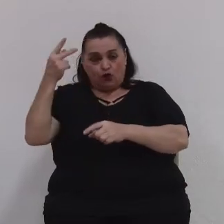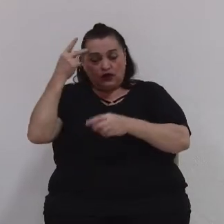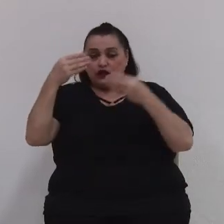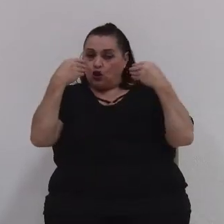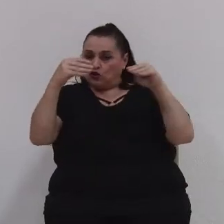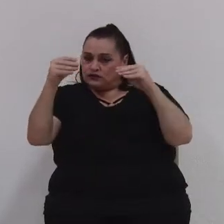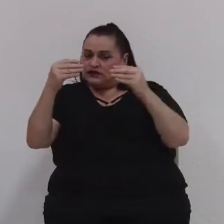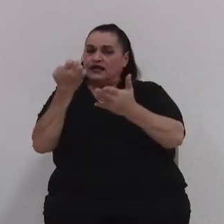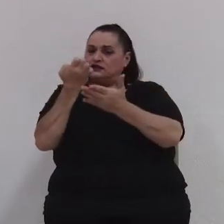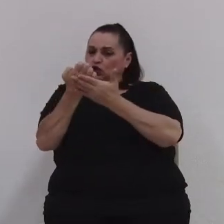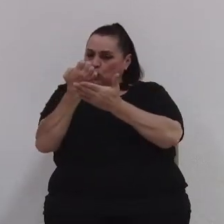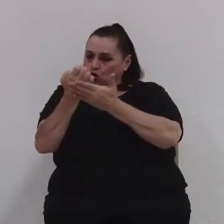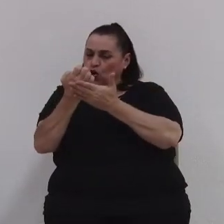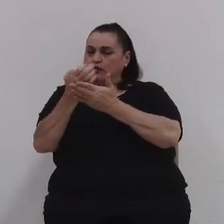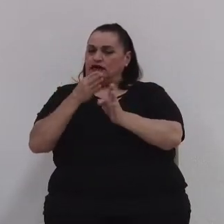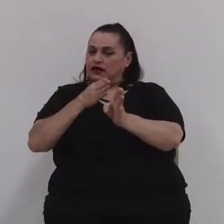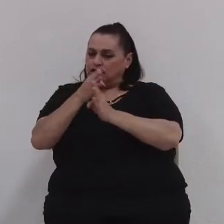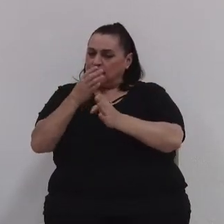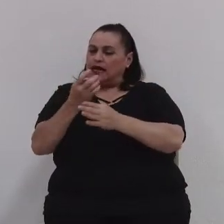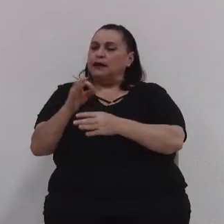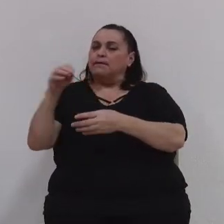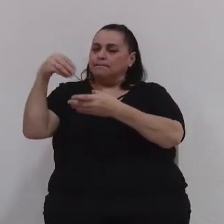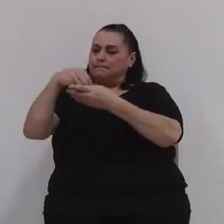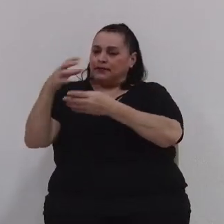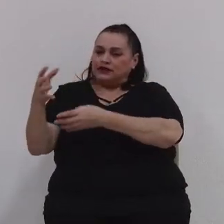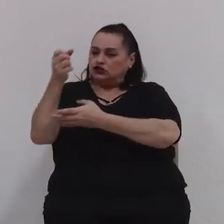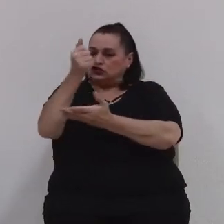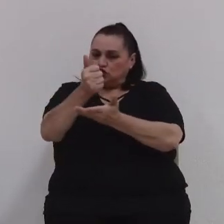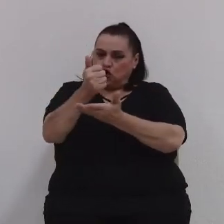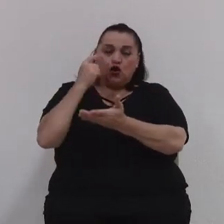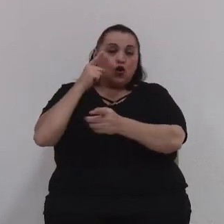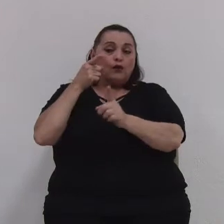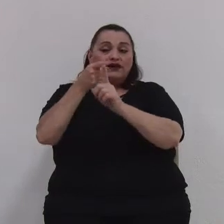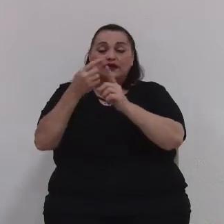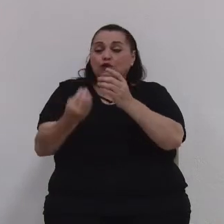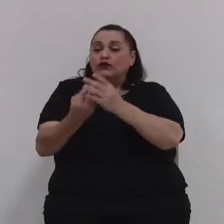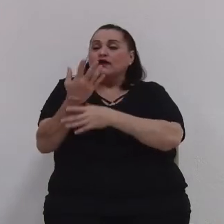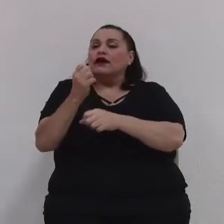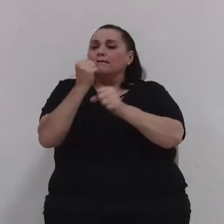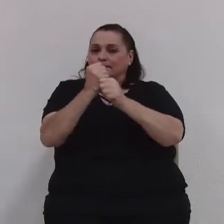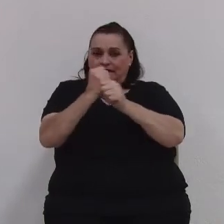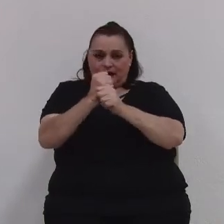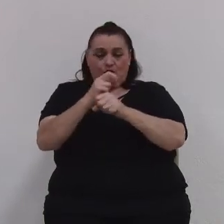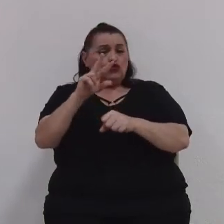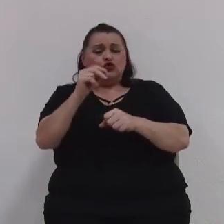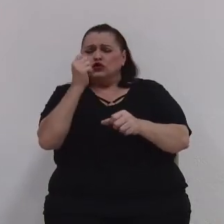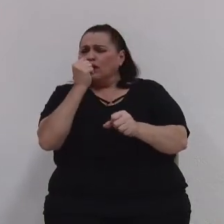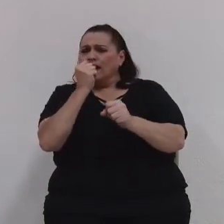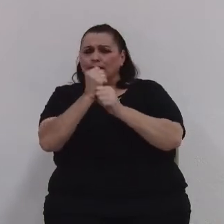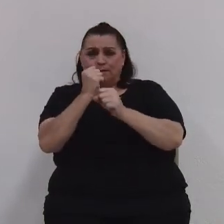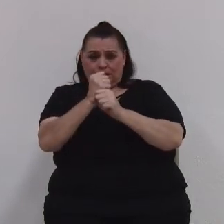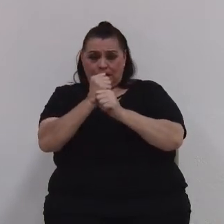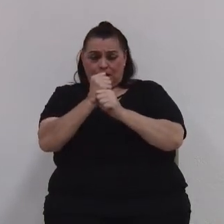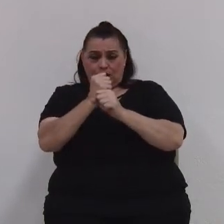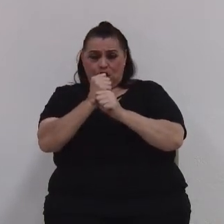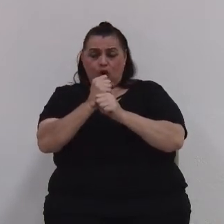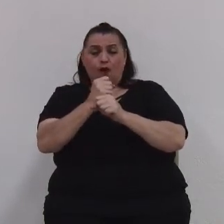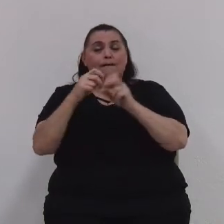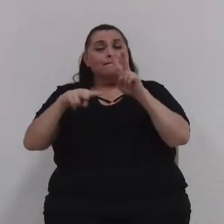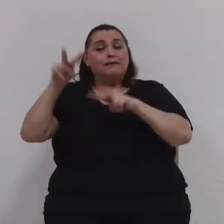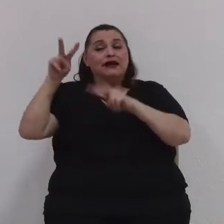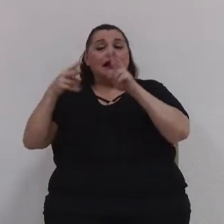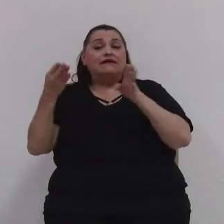económica, alinear las políticas de inversión al objetivo de crear empleo. Repito, no el empleo como la variable